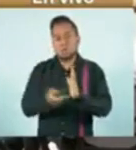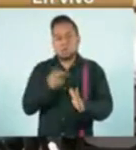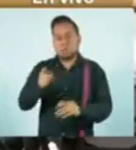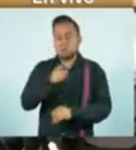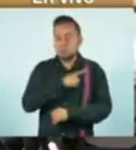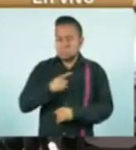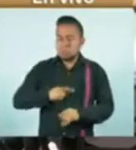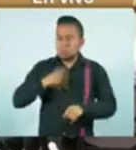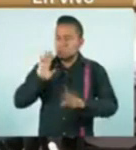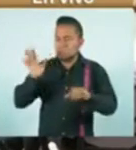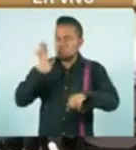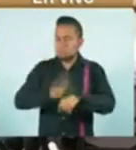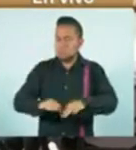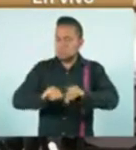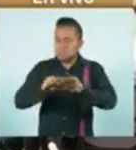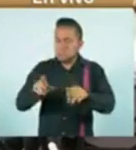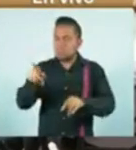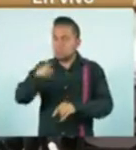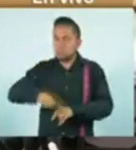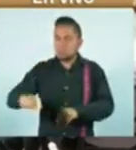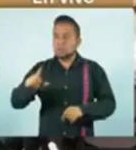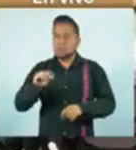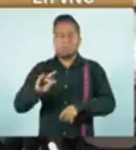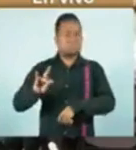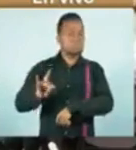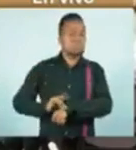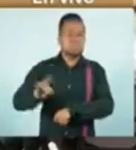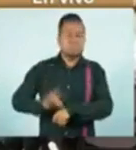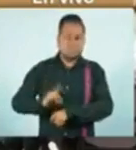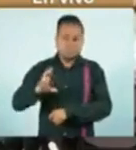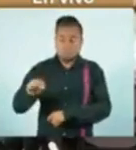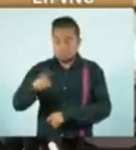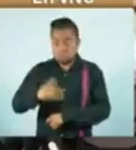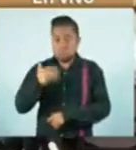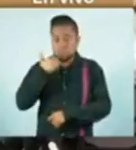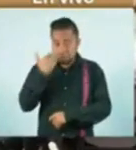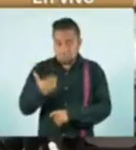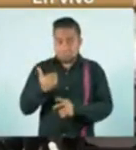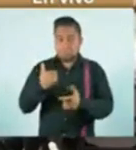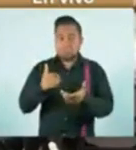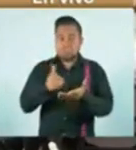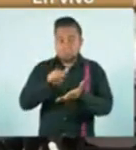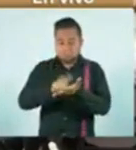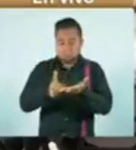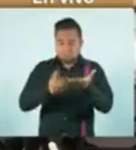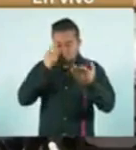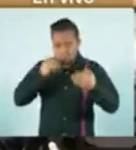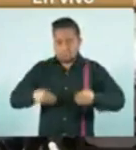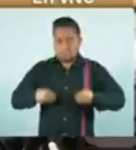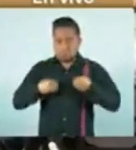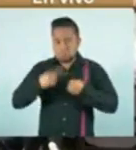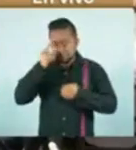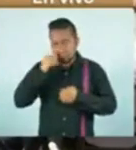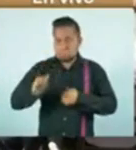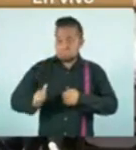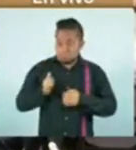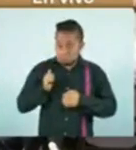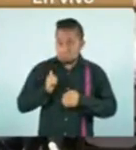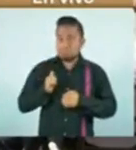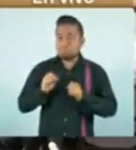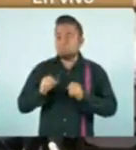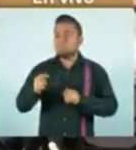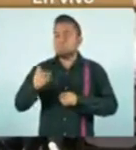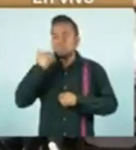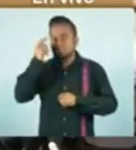cartas sobre la mesa, que no puede haber más simulación. Se quiere el territorio para cuidarlo, para vivirlo y para aprovecharlo, o se quiere